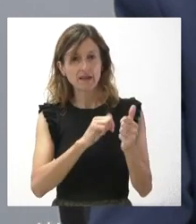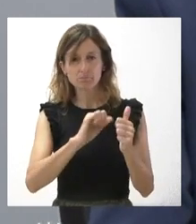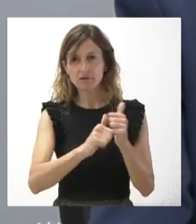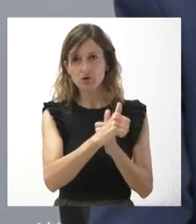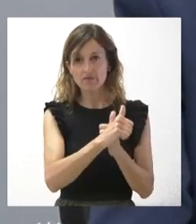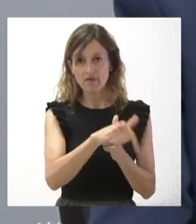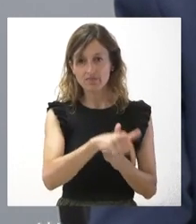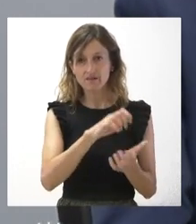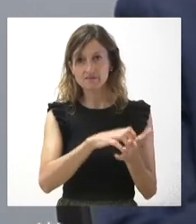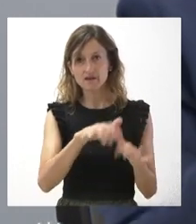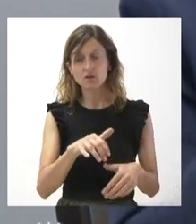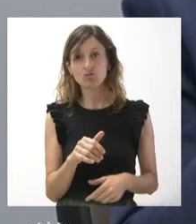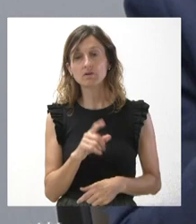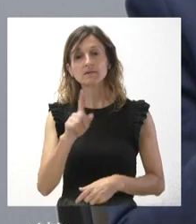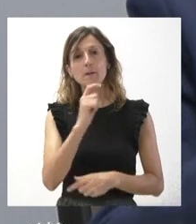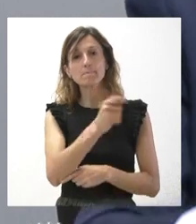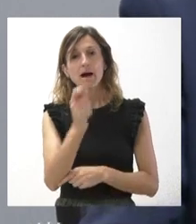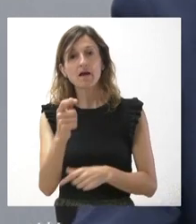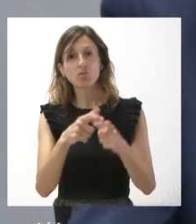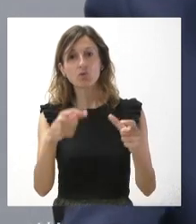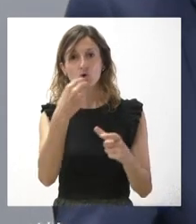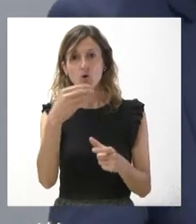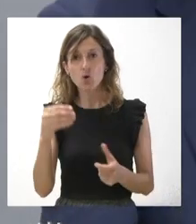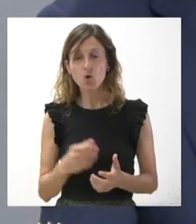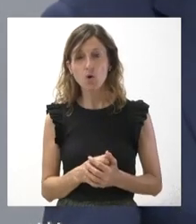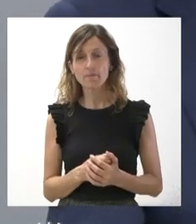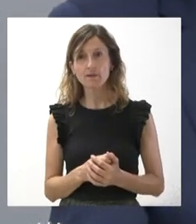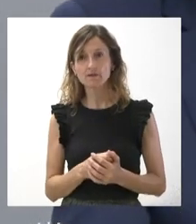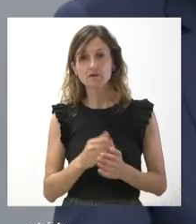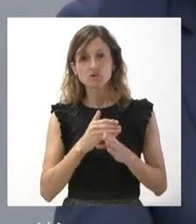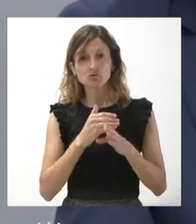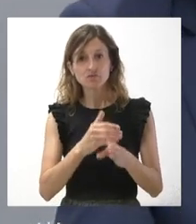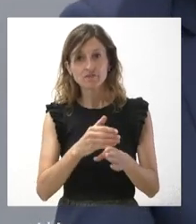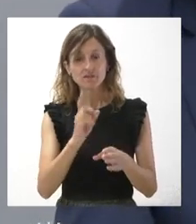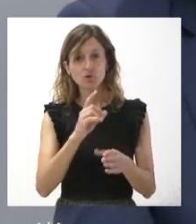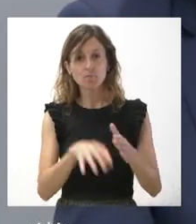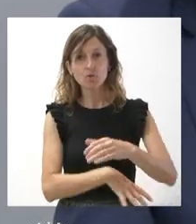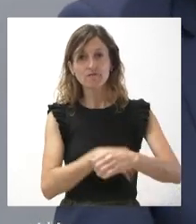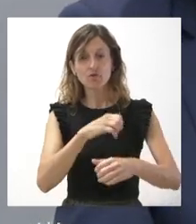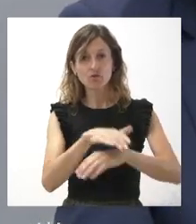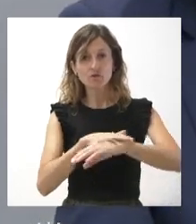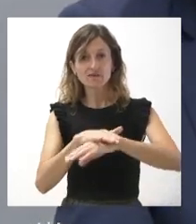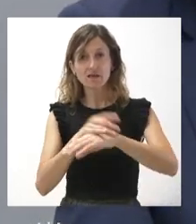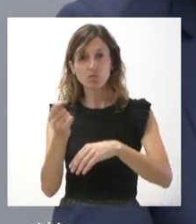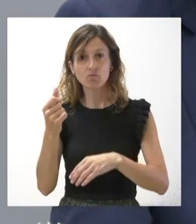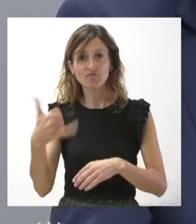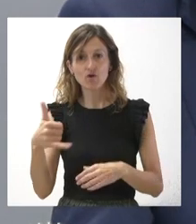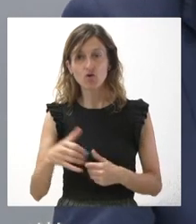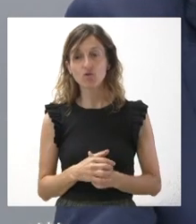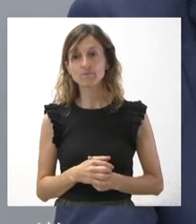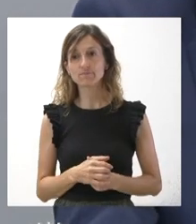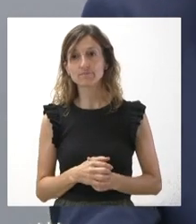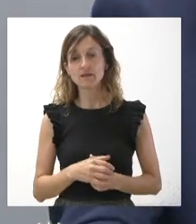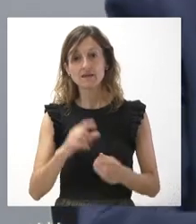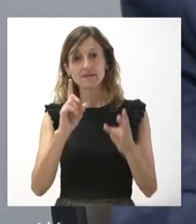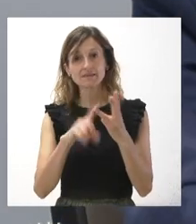y hemos pagado ese bono joven en cuantía insuficiente porque los fondos del Estado eran insuficientes. Y, en